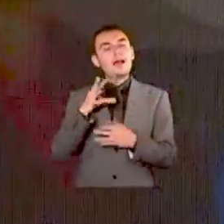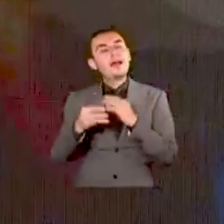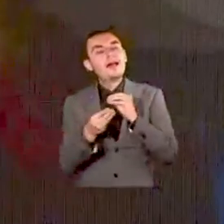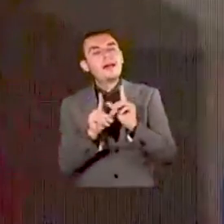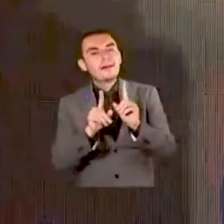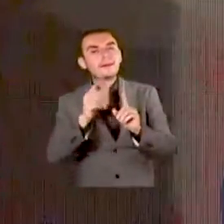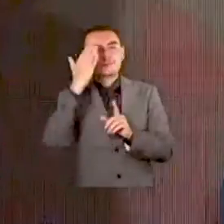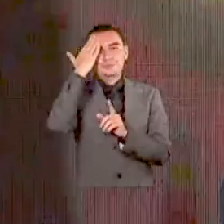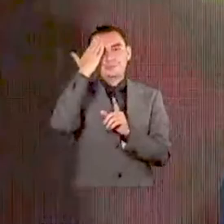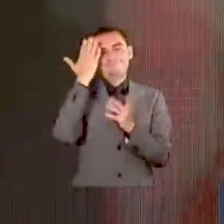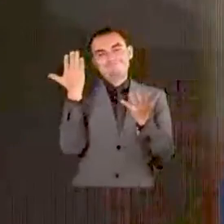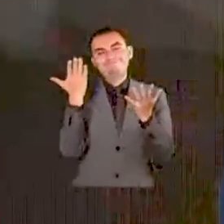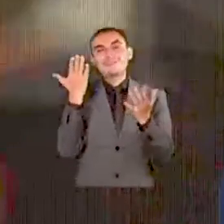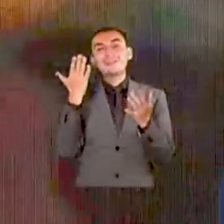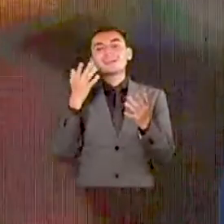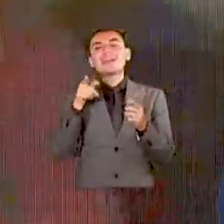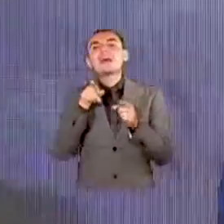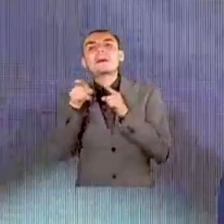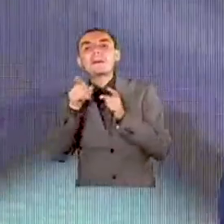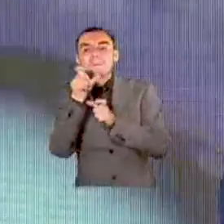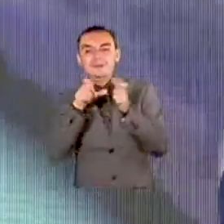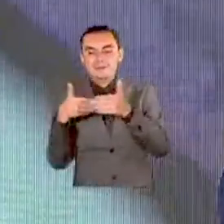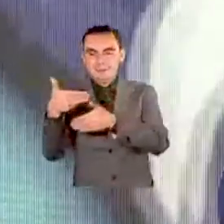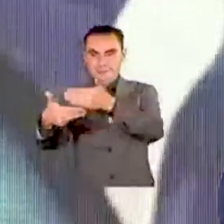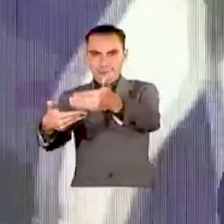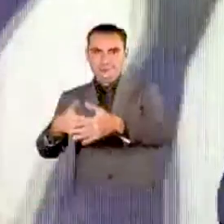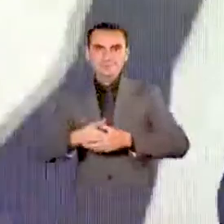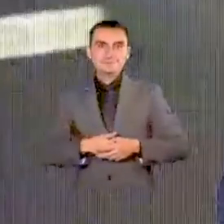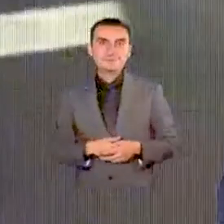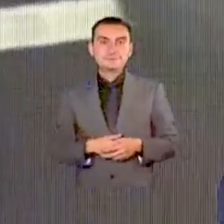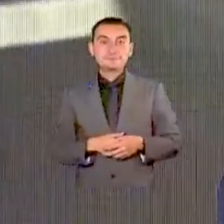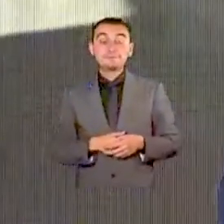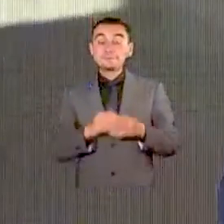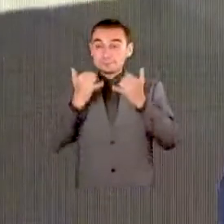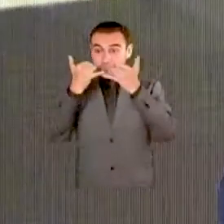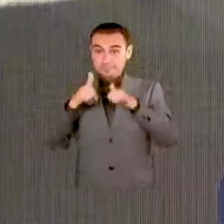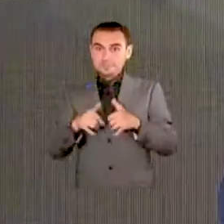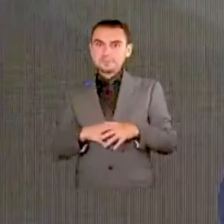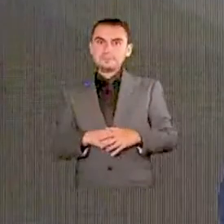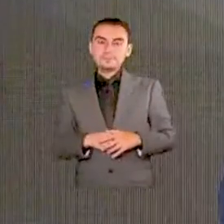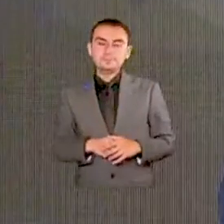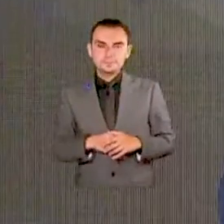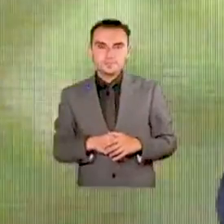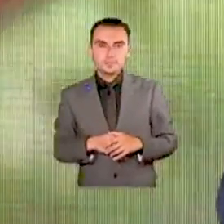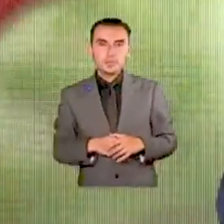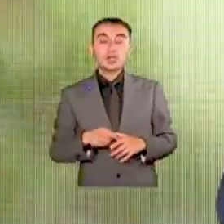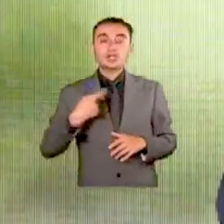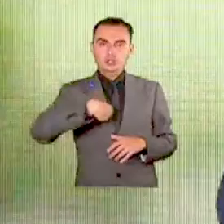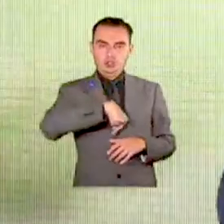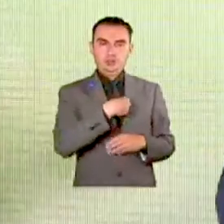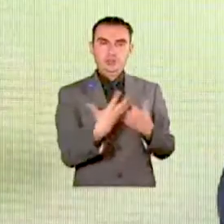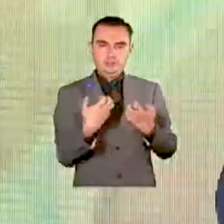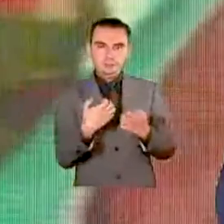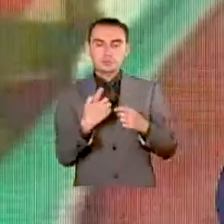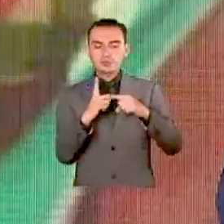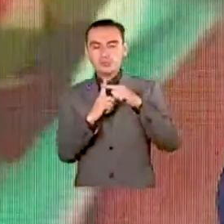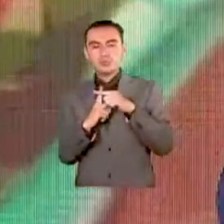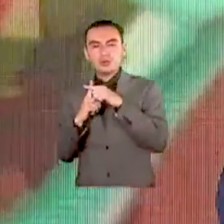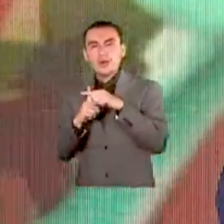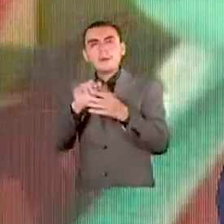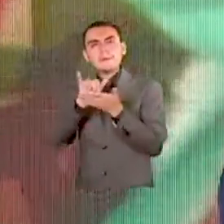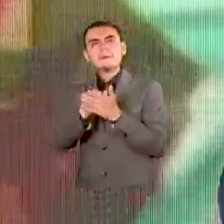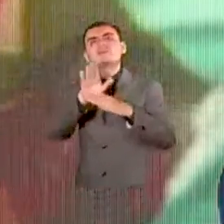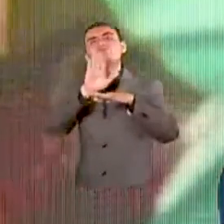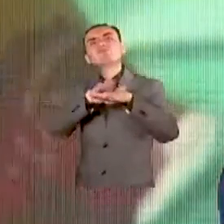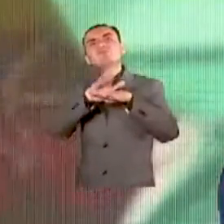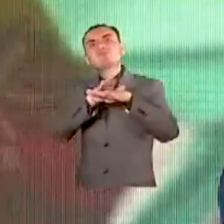por supuesto, de las personas que están siendo procesadas. Y por último, también informarles que la Procuraduría, como lo preguntaba el señor